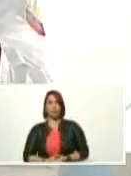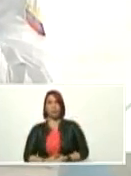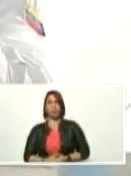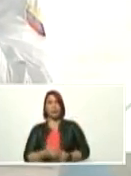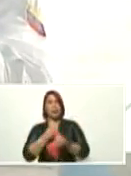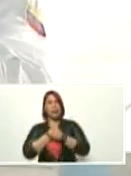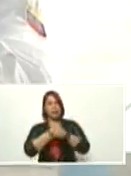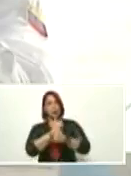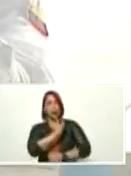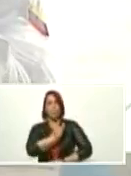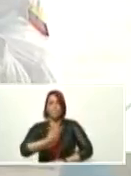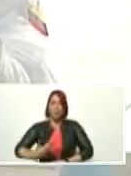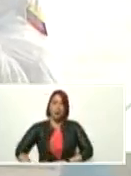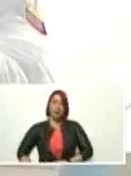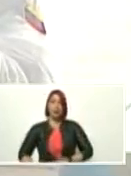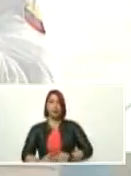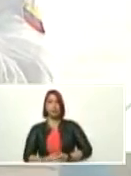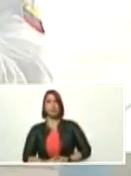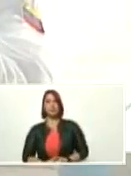querido presidente,